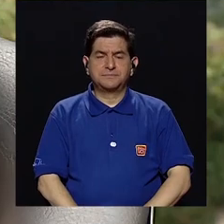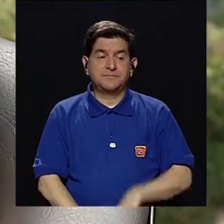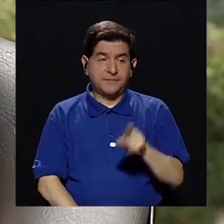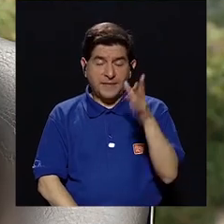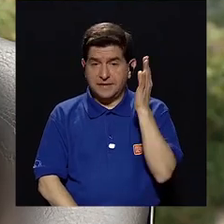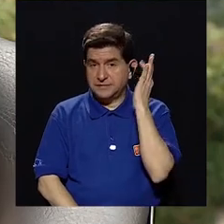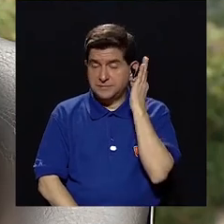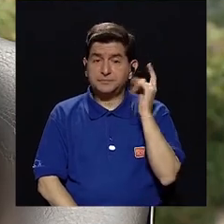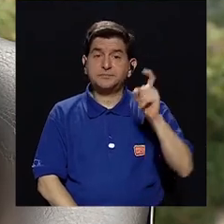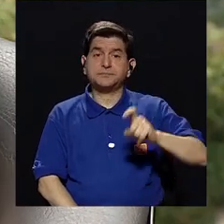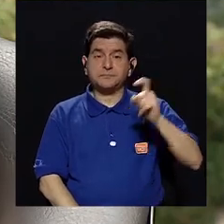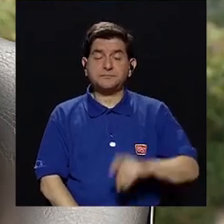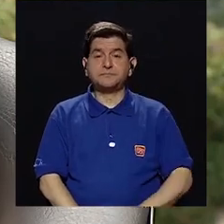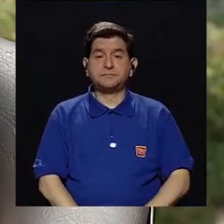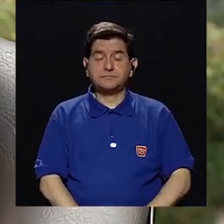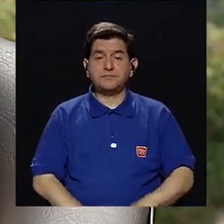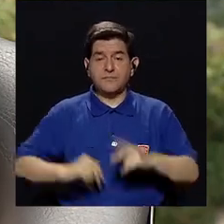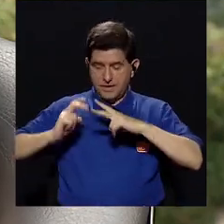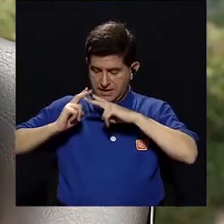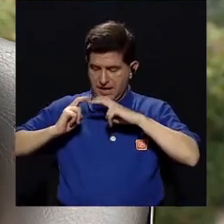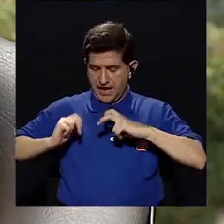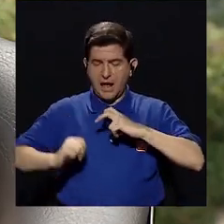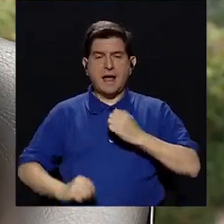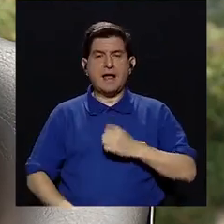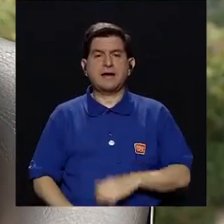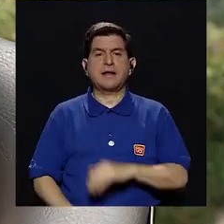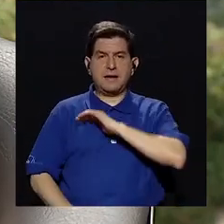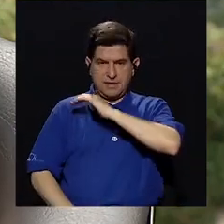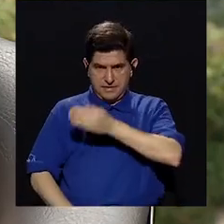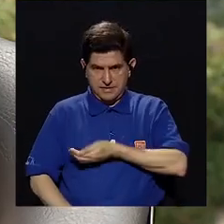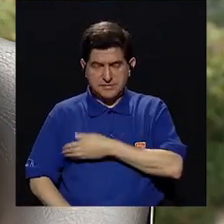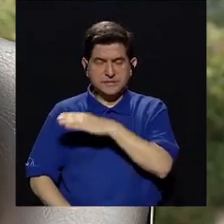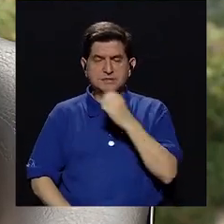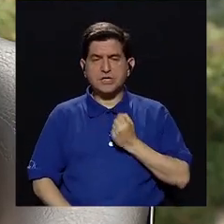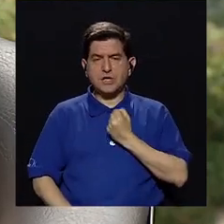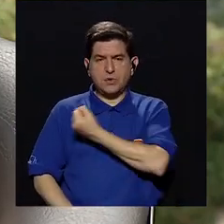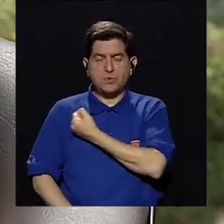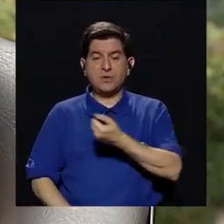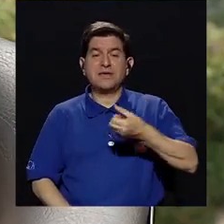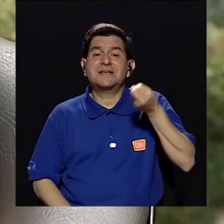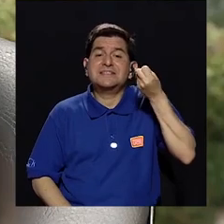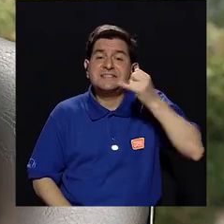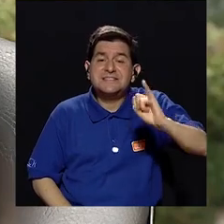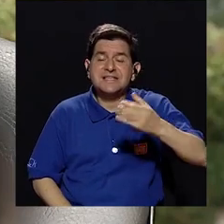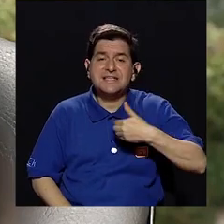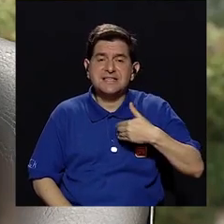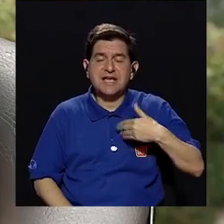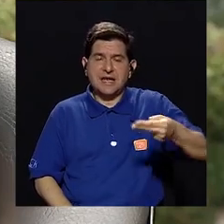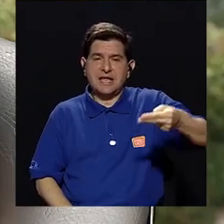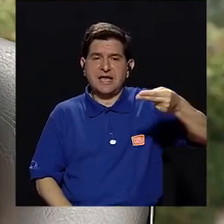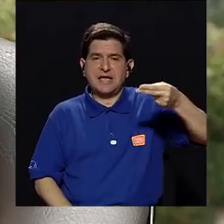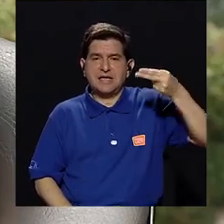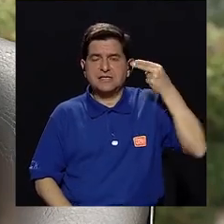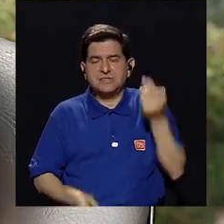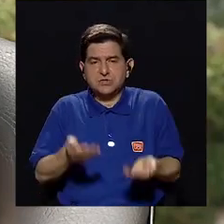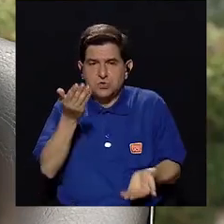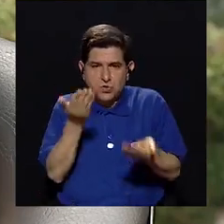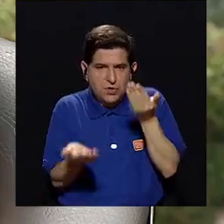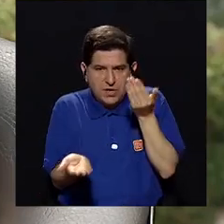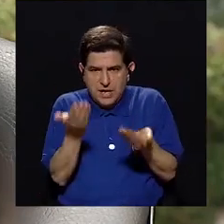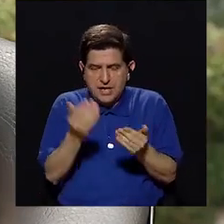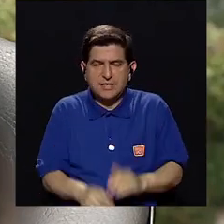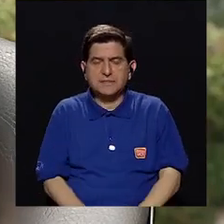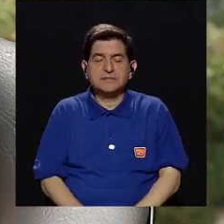esa señora hay que hacerle mamografía y ultrasonido si tiene antecedentes por más que